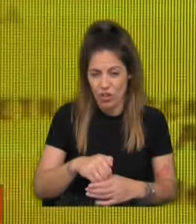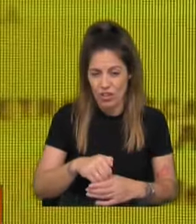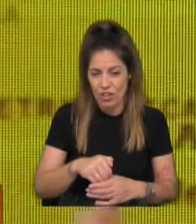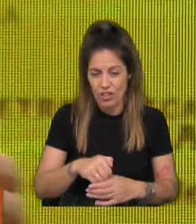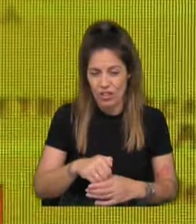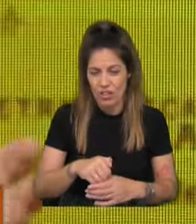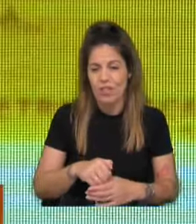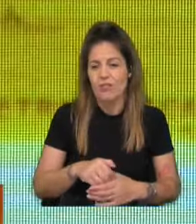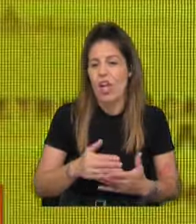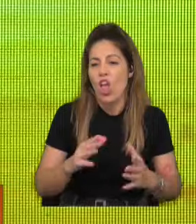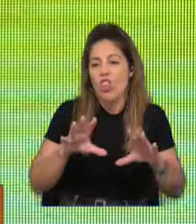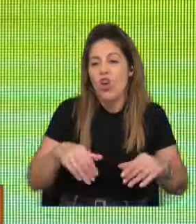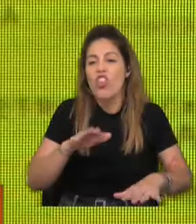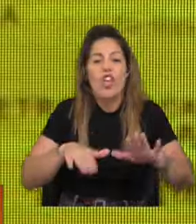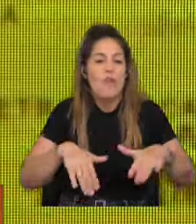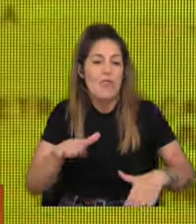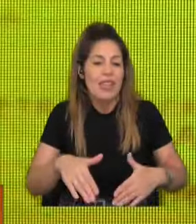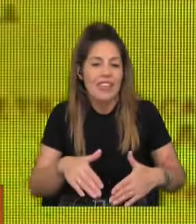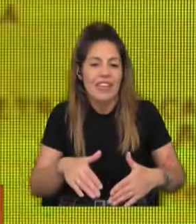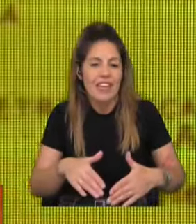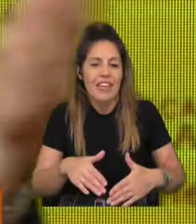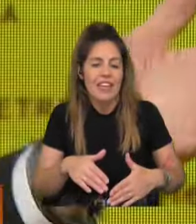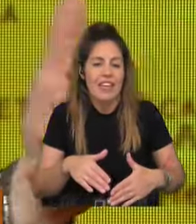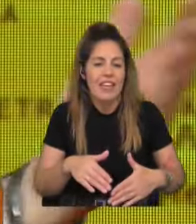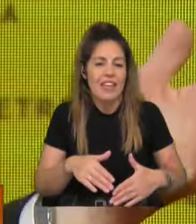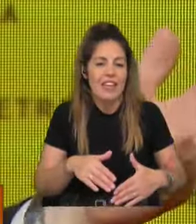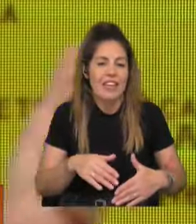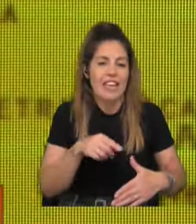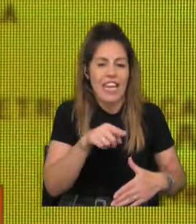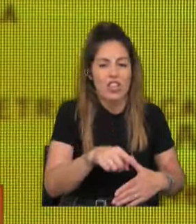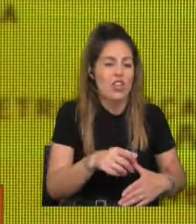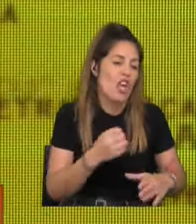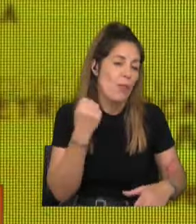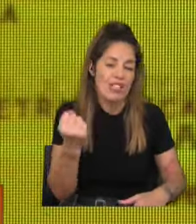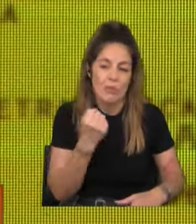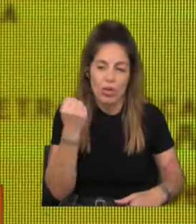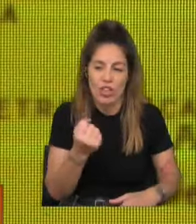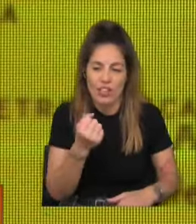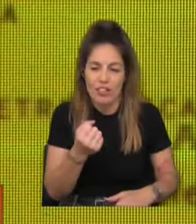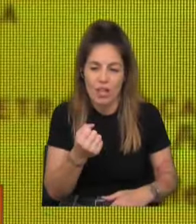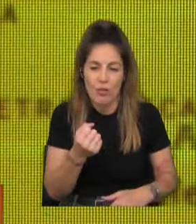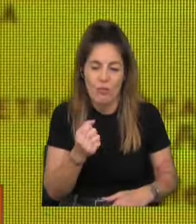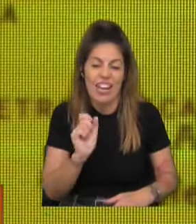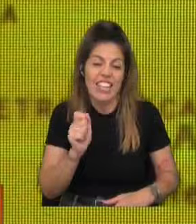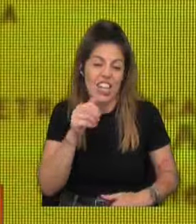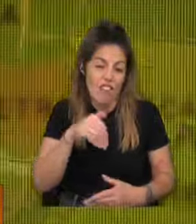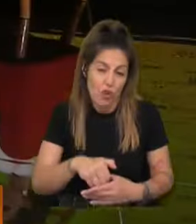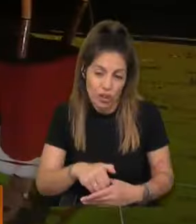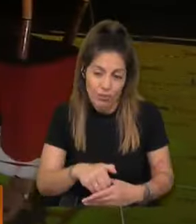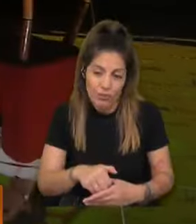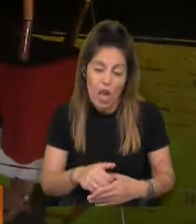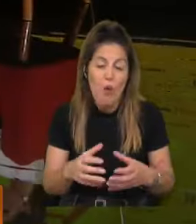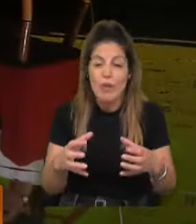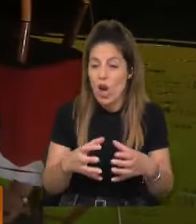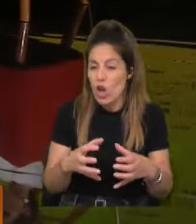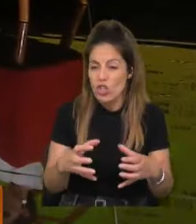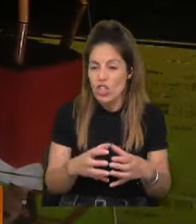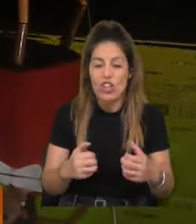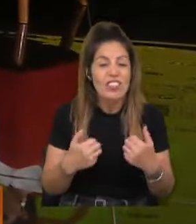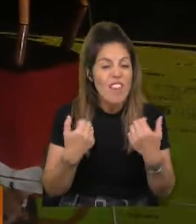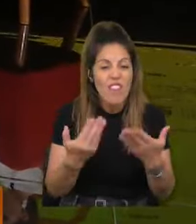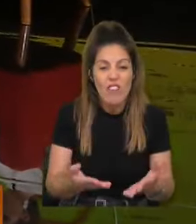votantes todo depende que los votantes privilegien o no esto sobre otros temas pero claramente los sectores que están a